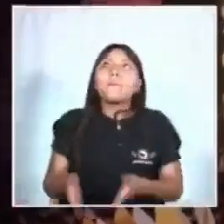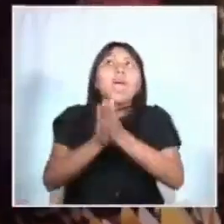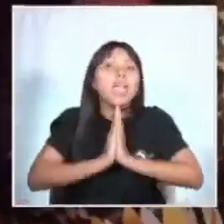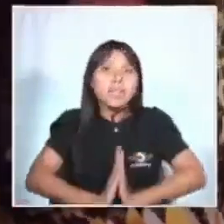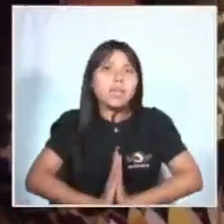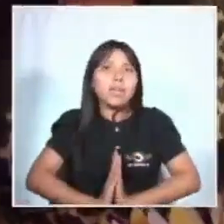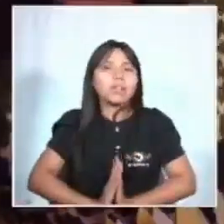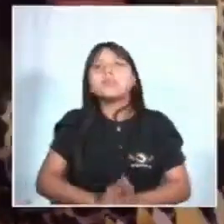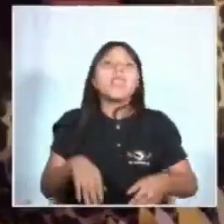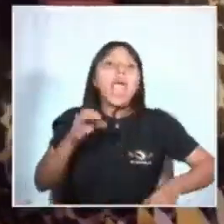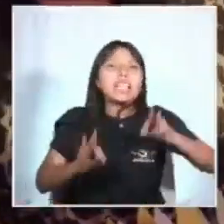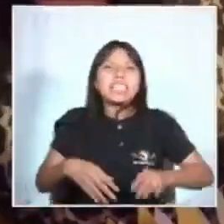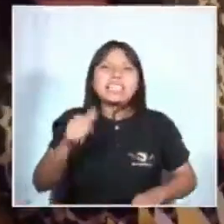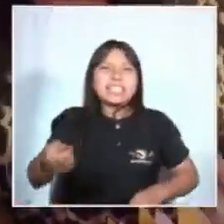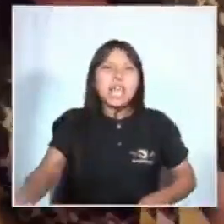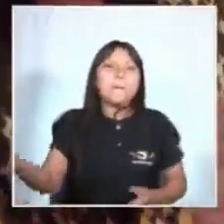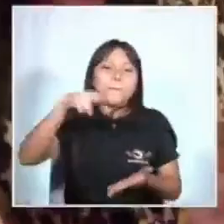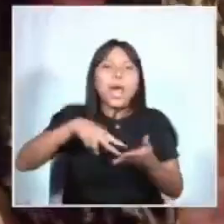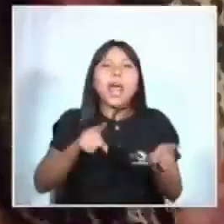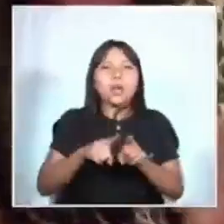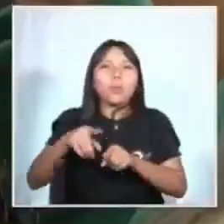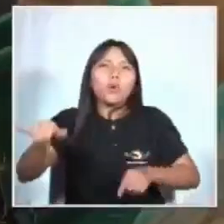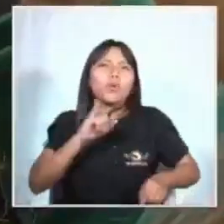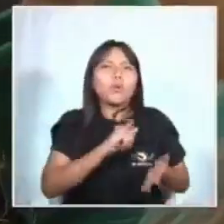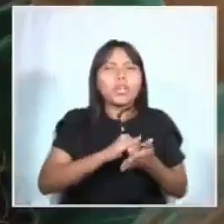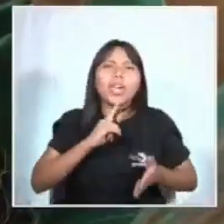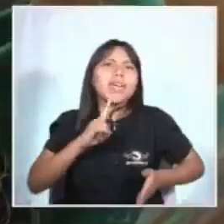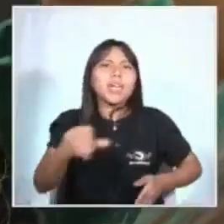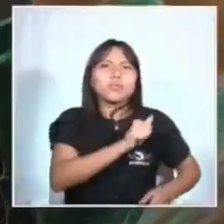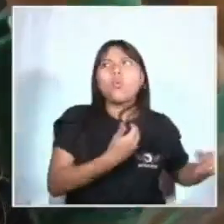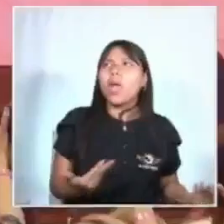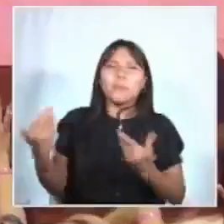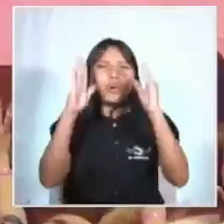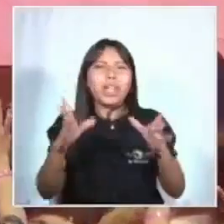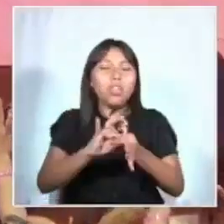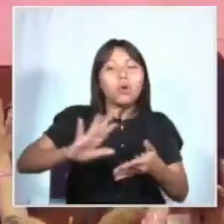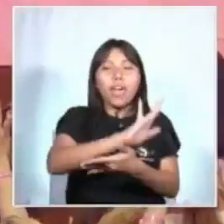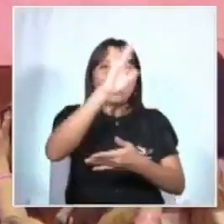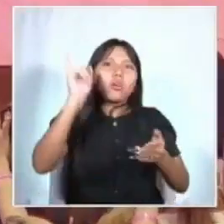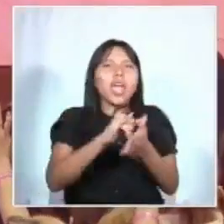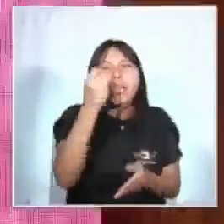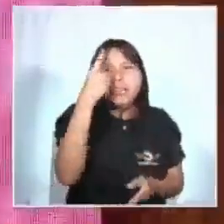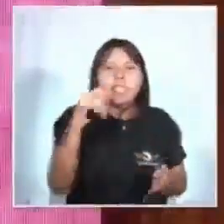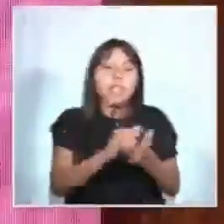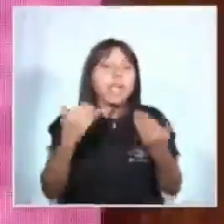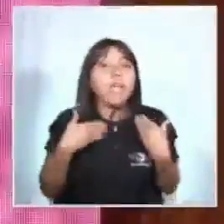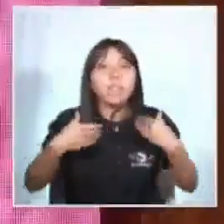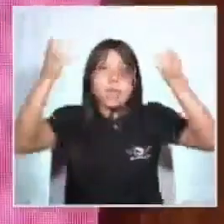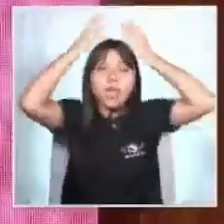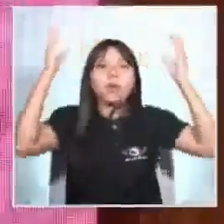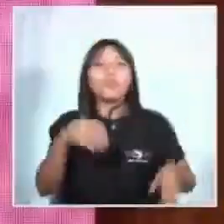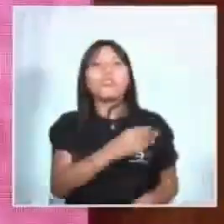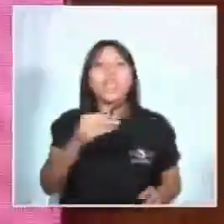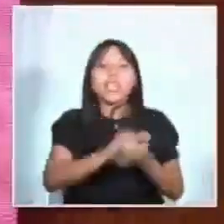para como lo que es, una portadora de gloria, que sabe y que entiende que tiene corona y que nació